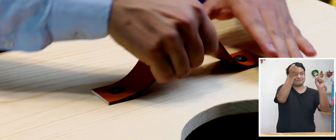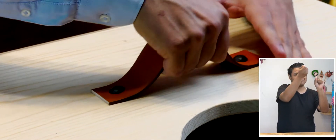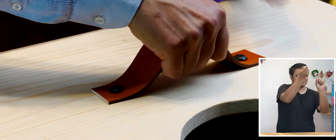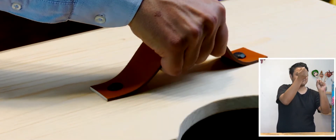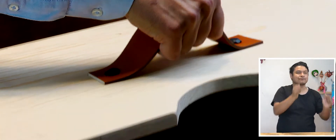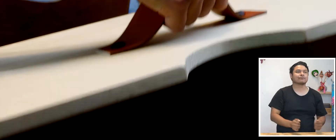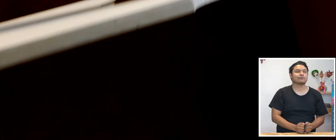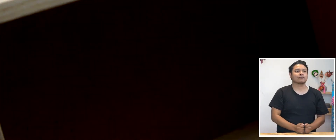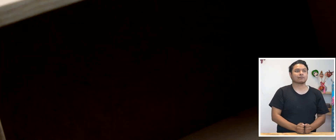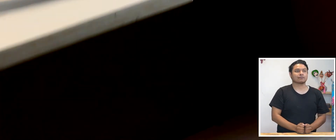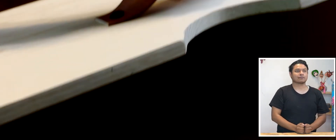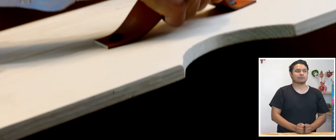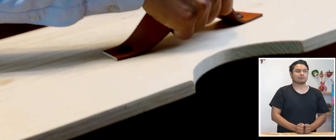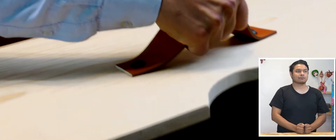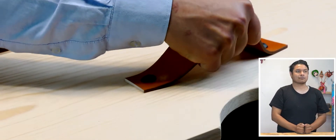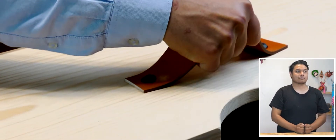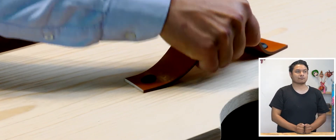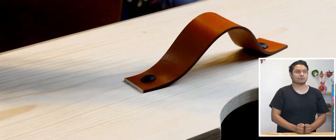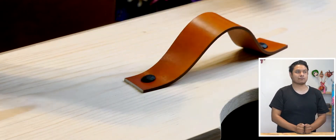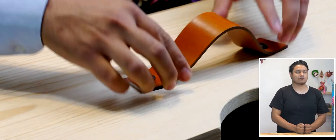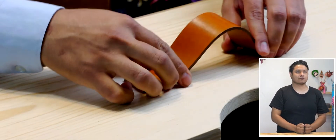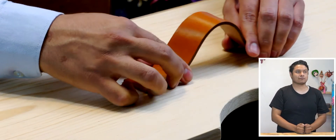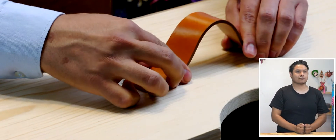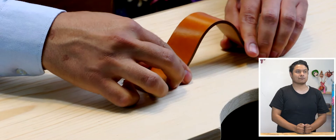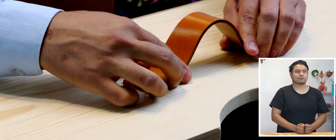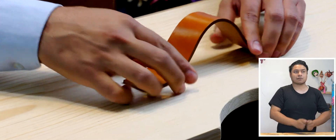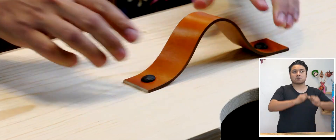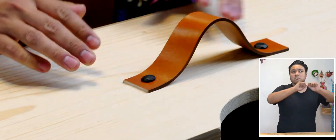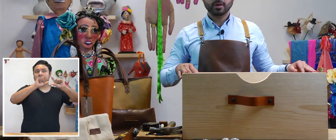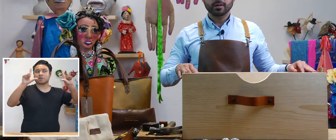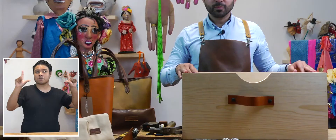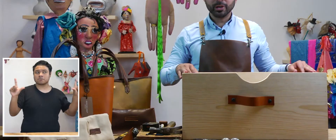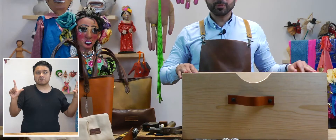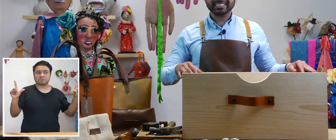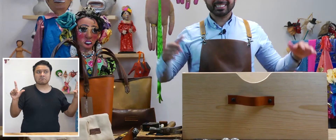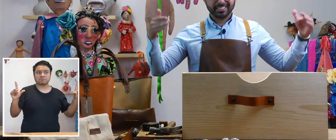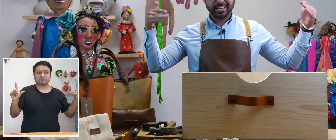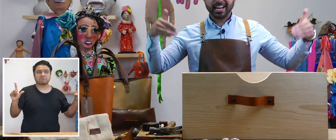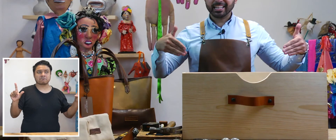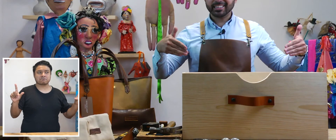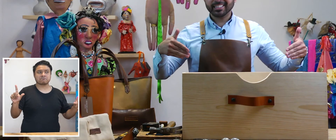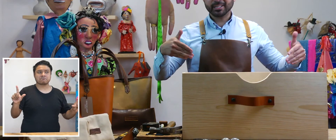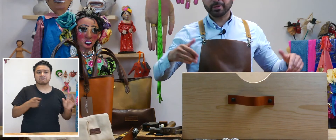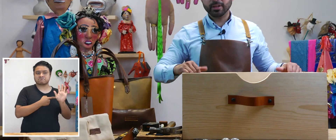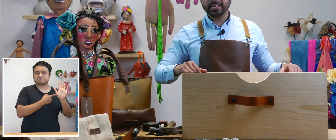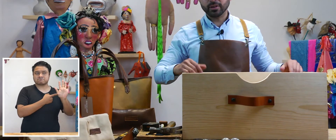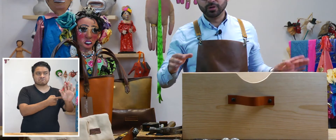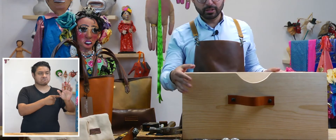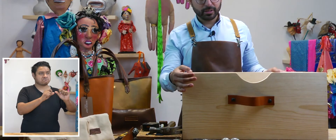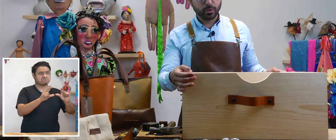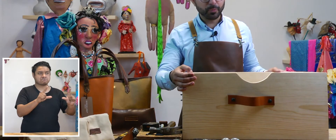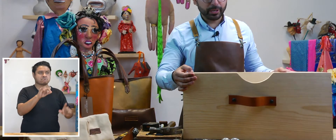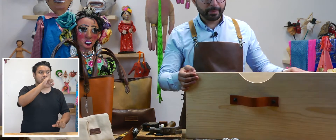Y listo. Tenemos nuestra jaladera. Bueno, pues aquí tienen terminado el